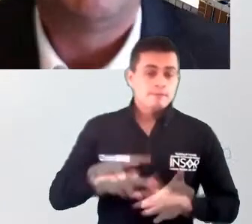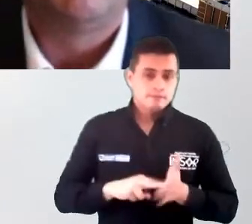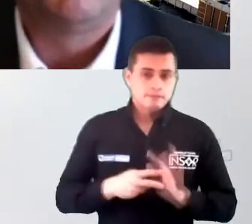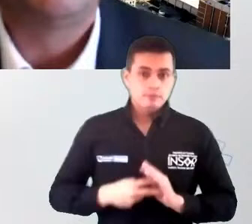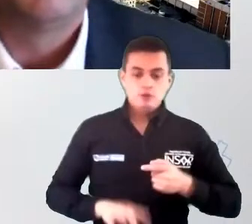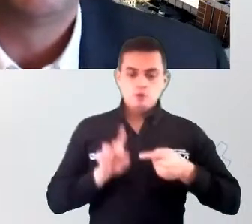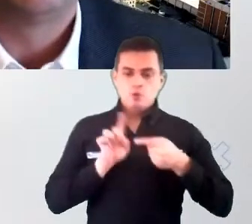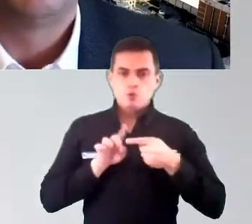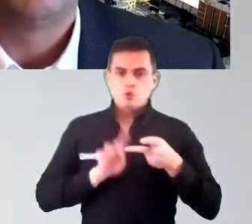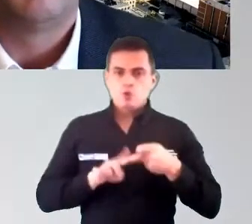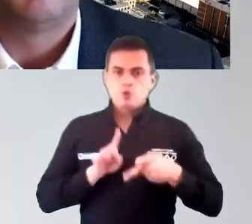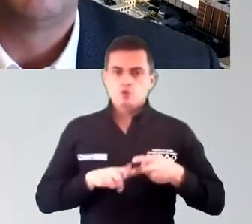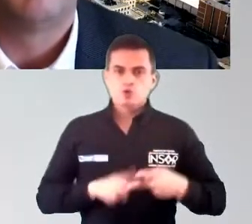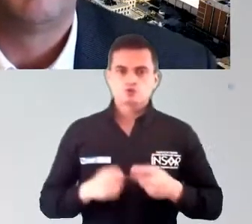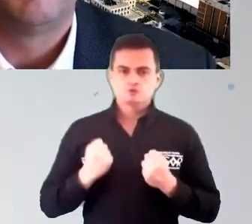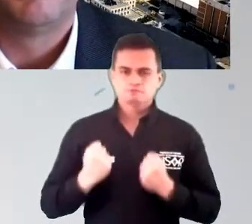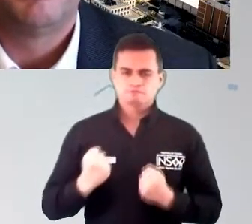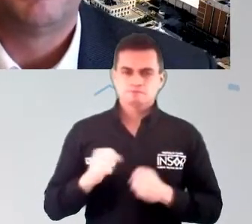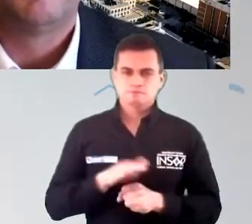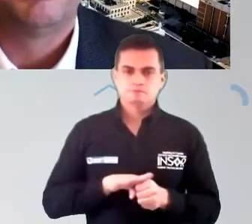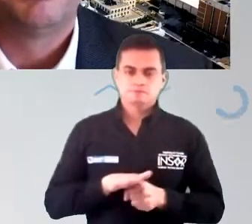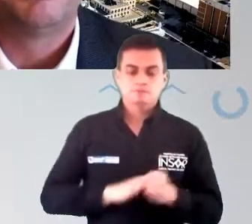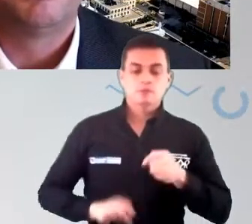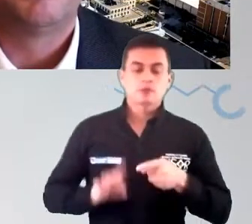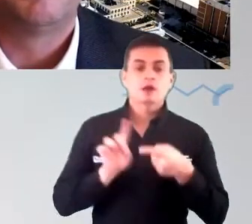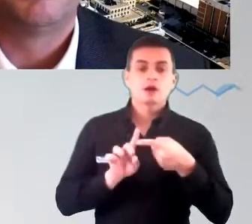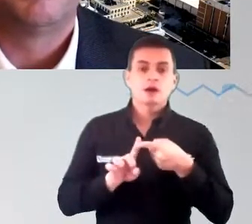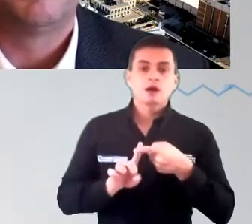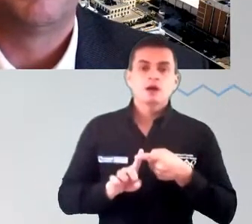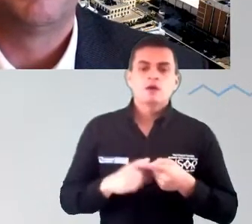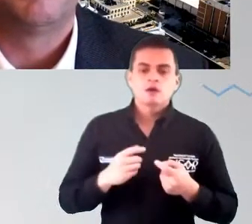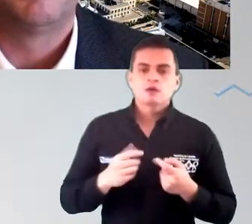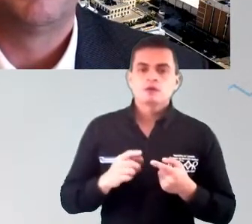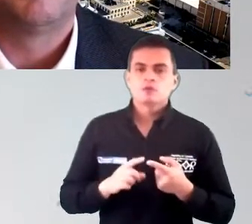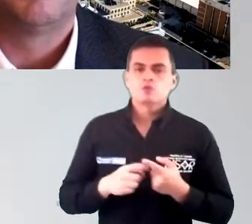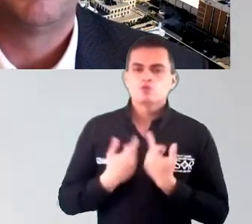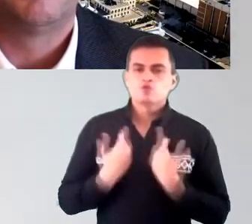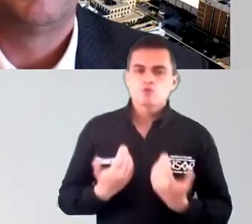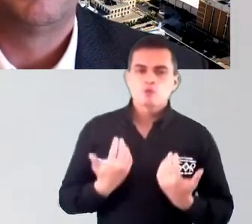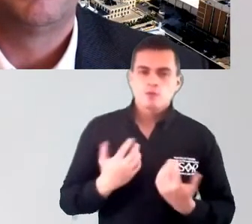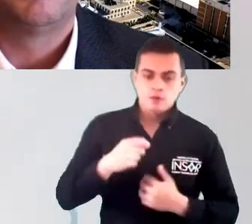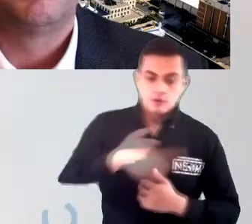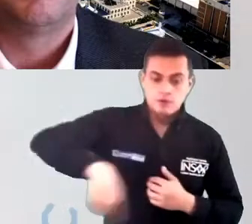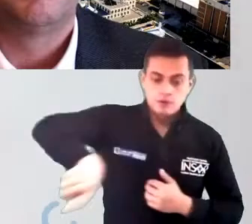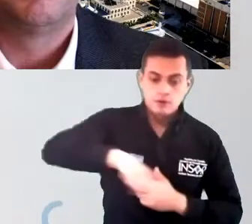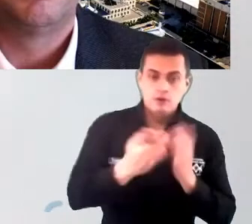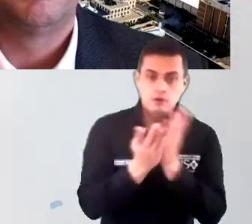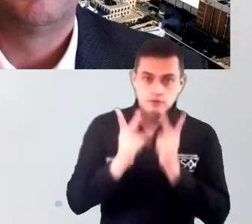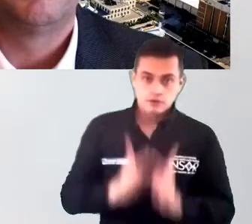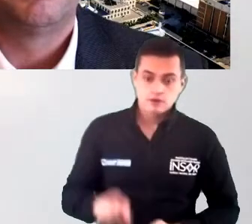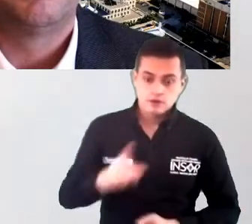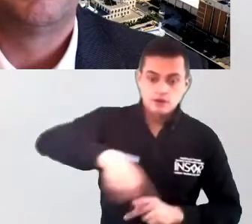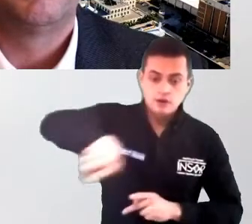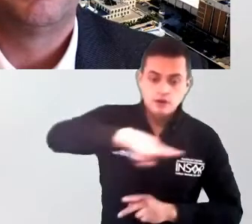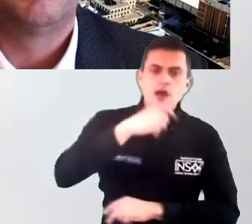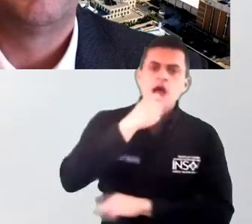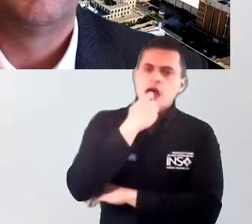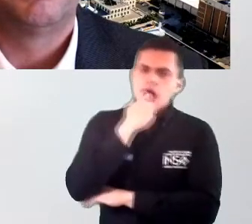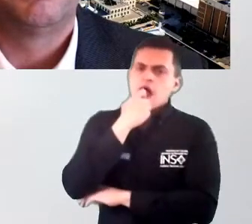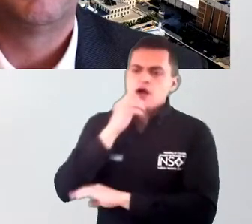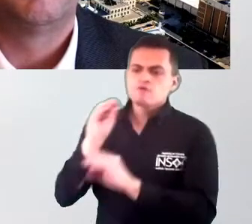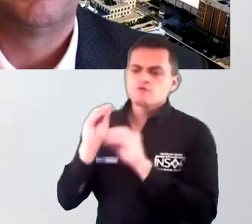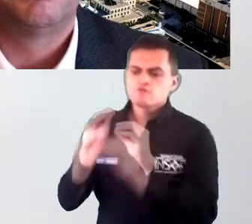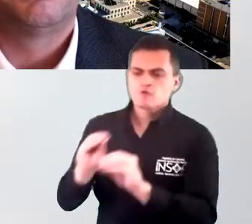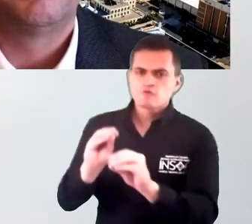tensión de cómo logro yo que formativamente estas personas, a través de